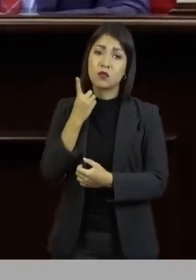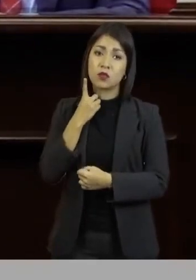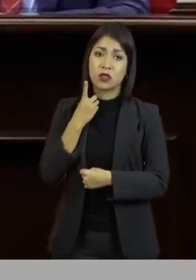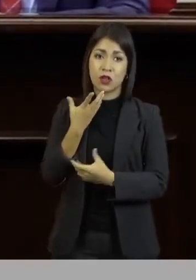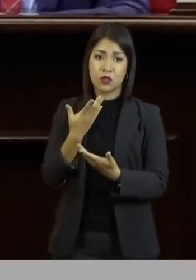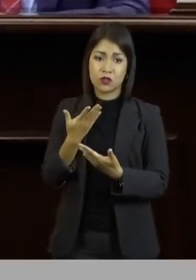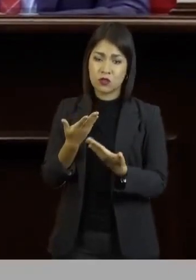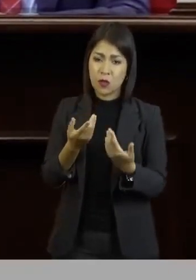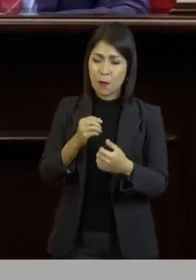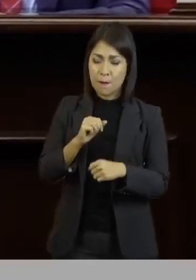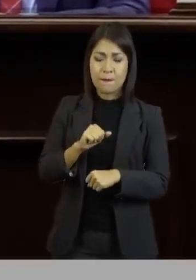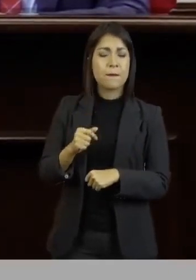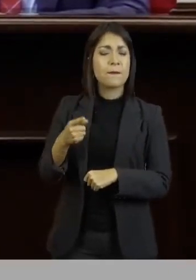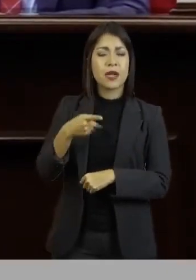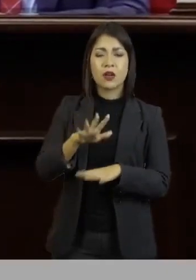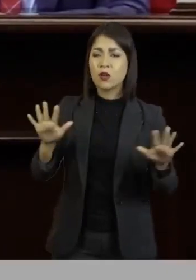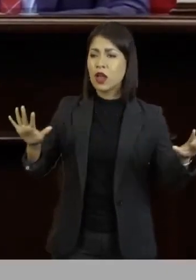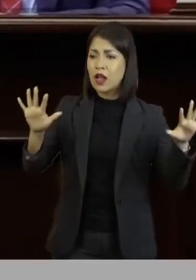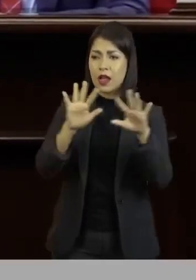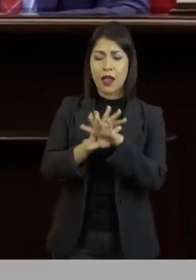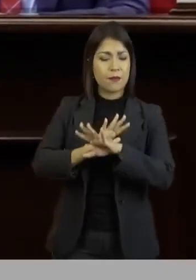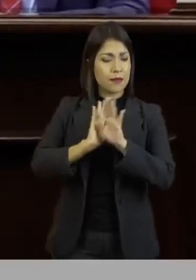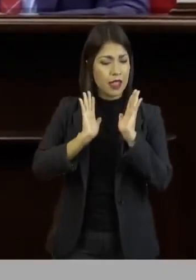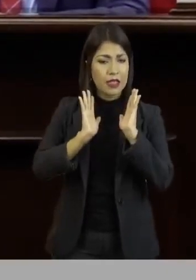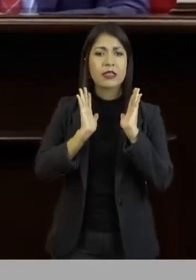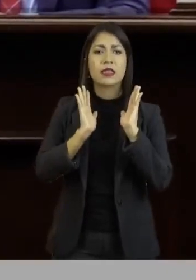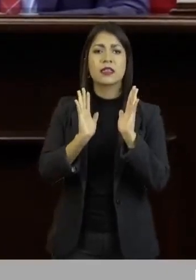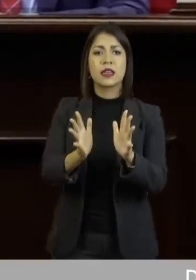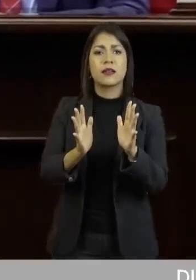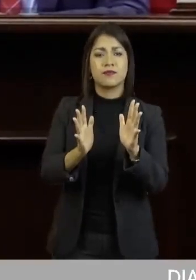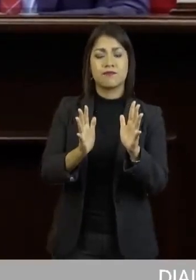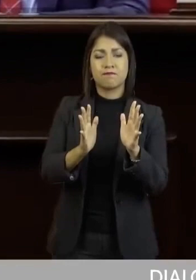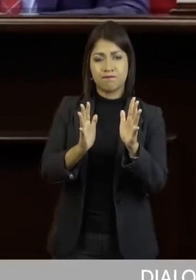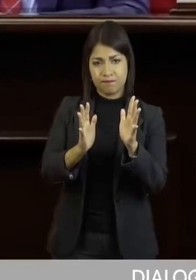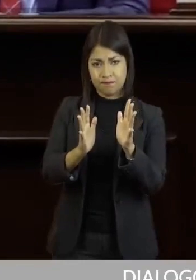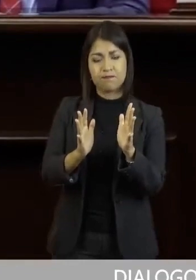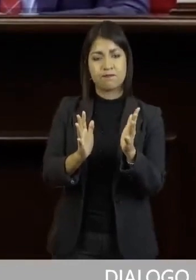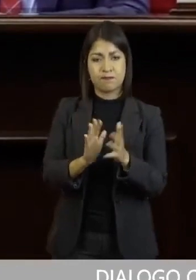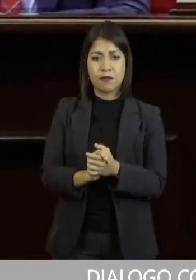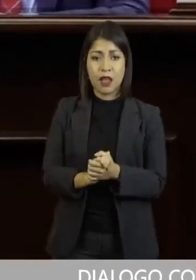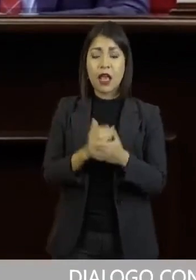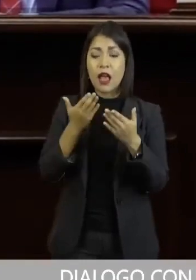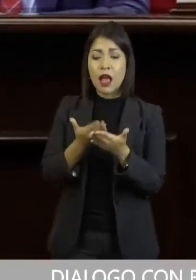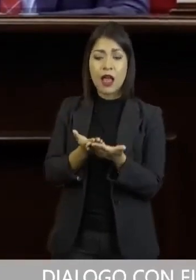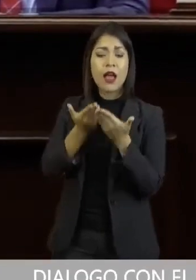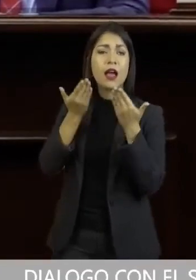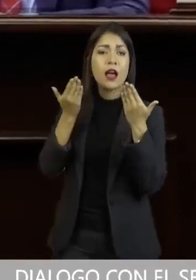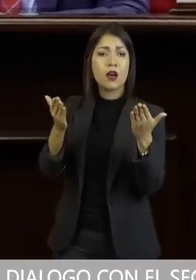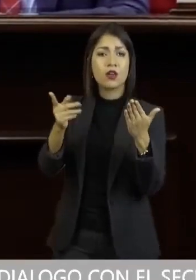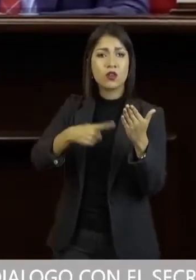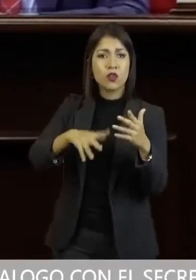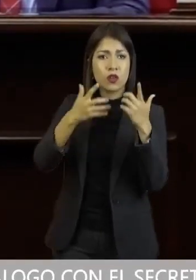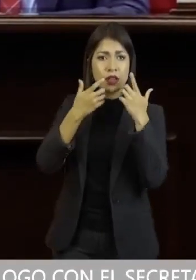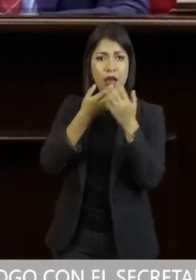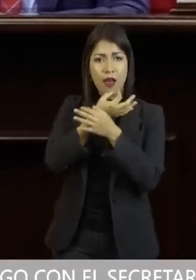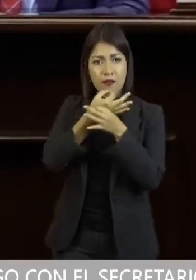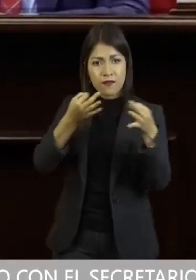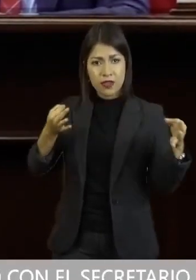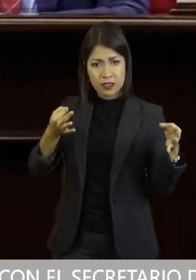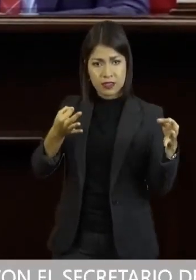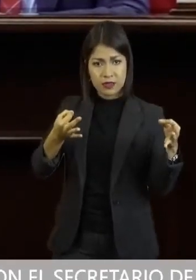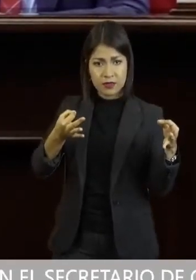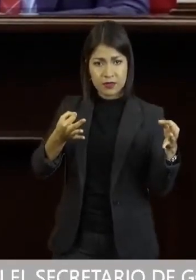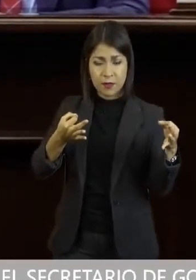Pero eso ya cambió desde hoy y para siempre. Ahora queremos decirles a ustedes que